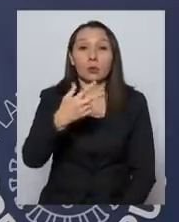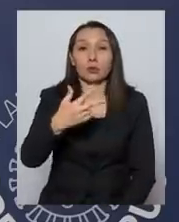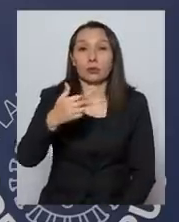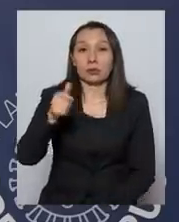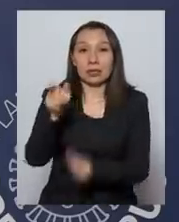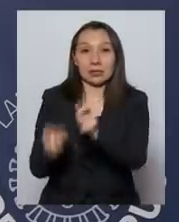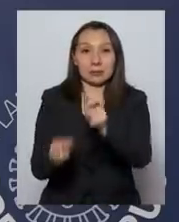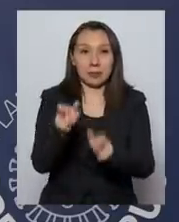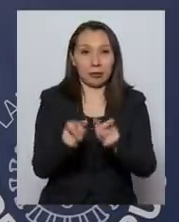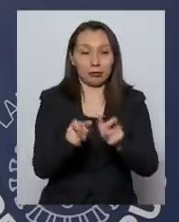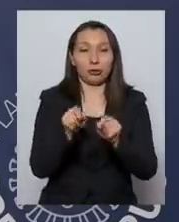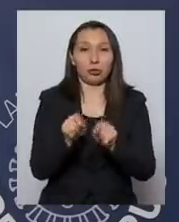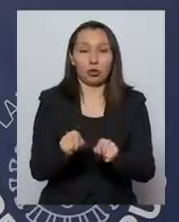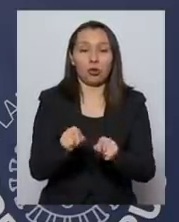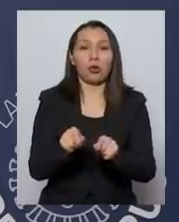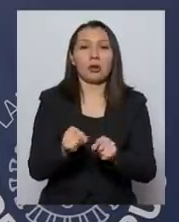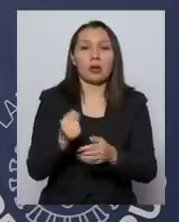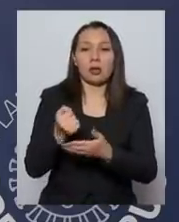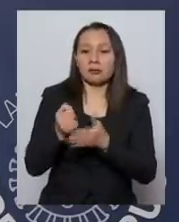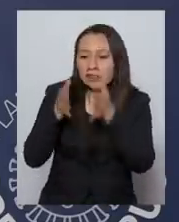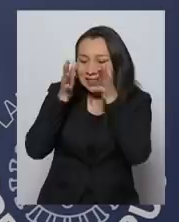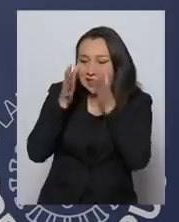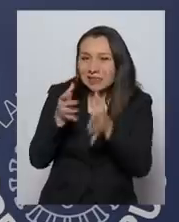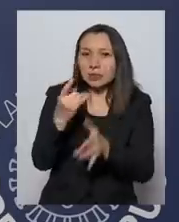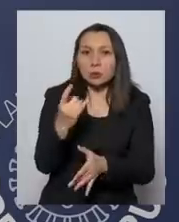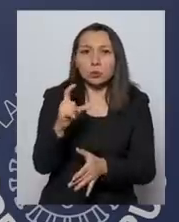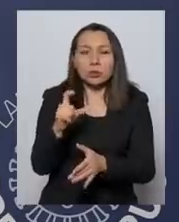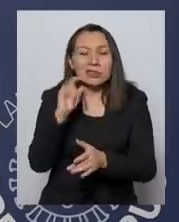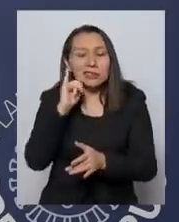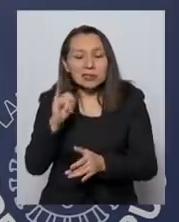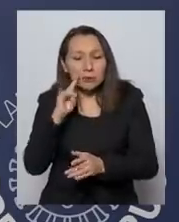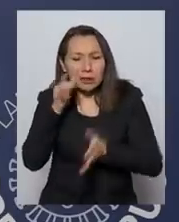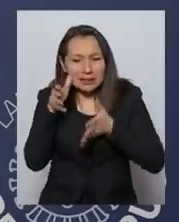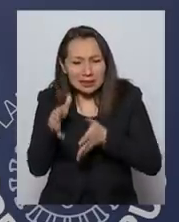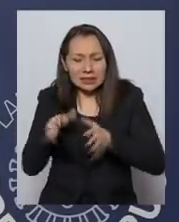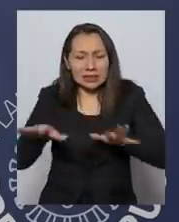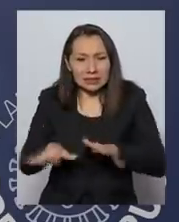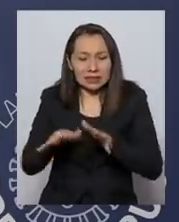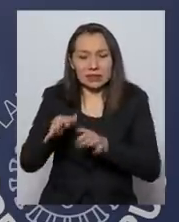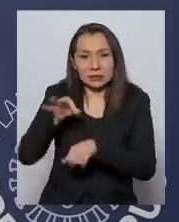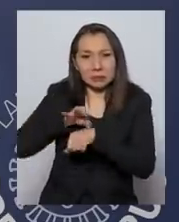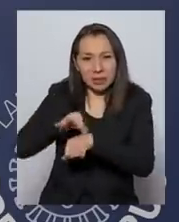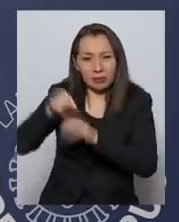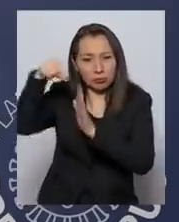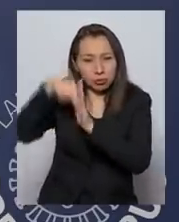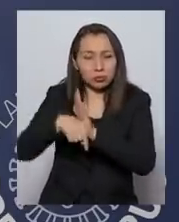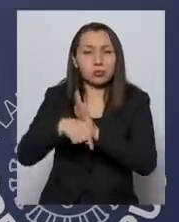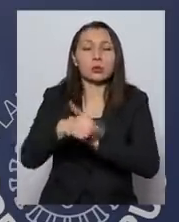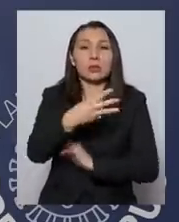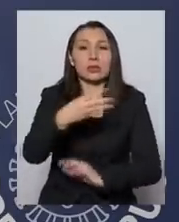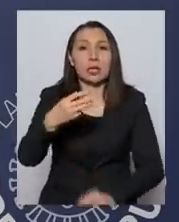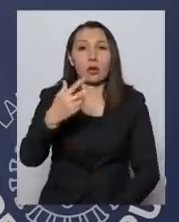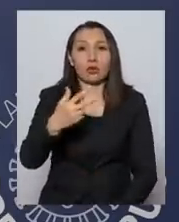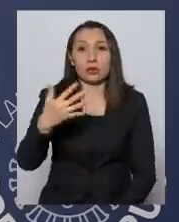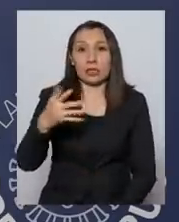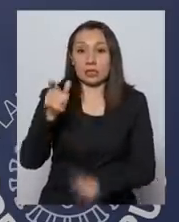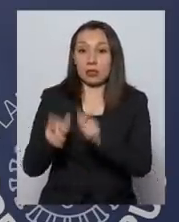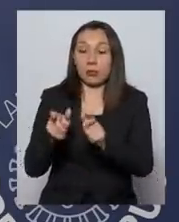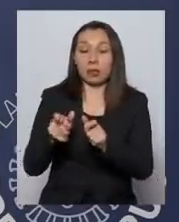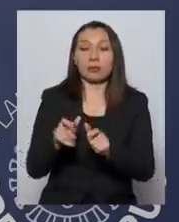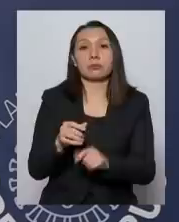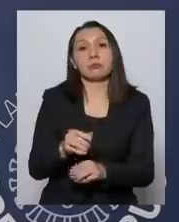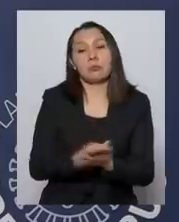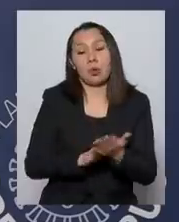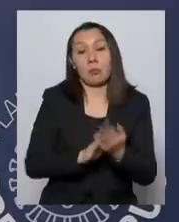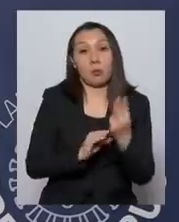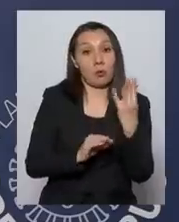486 personas en tratamiento intensivo por esta infección por coronavirus, 385 de ellos, o sea,